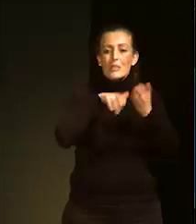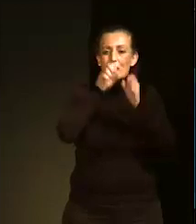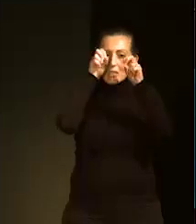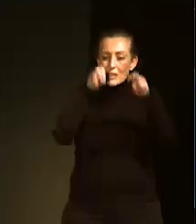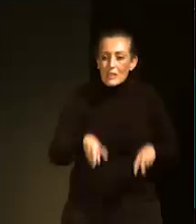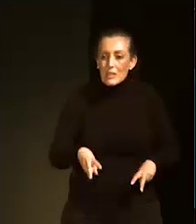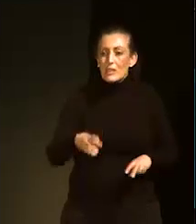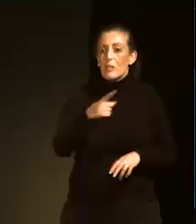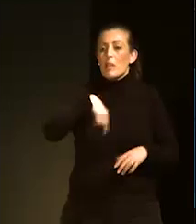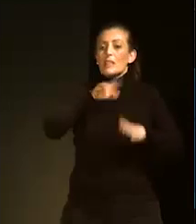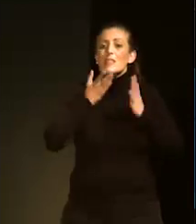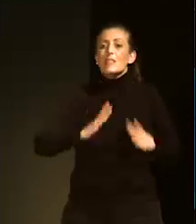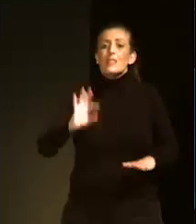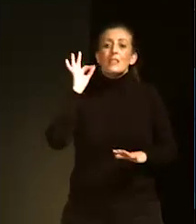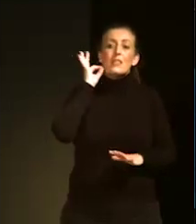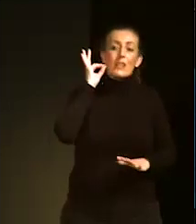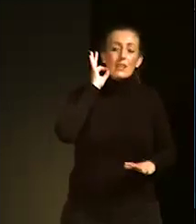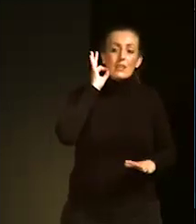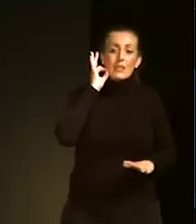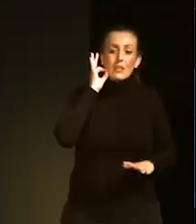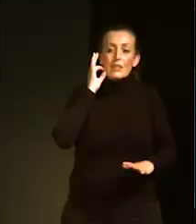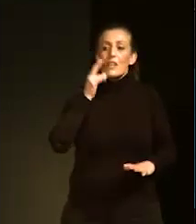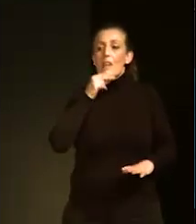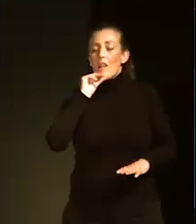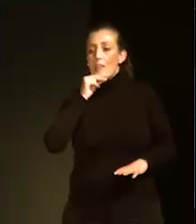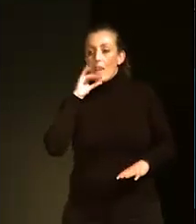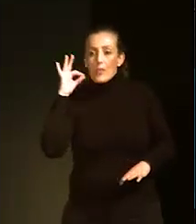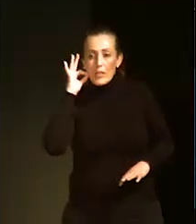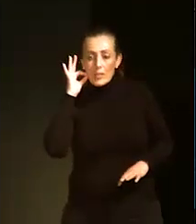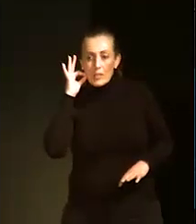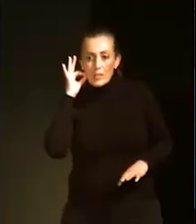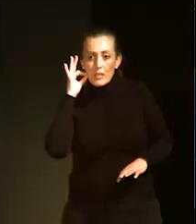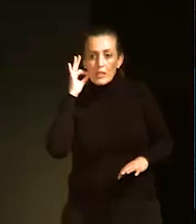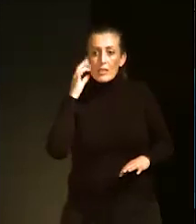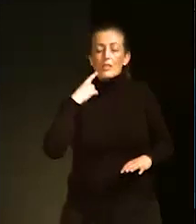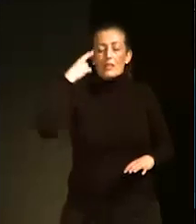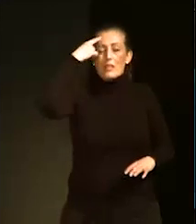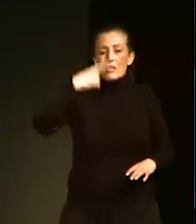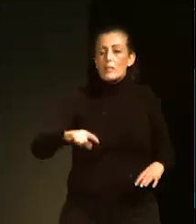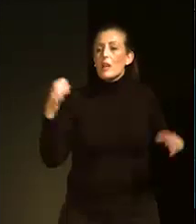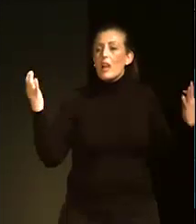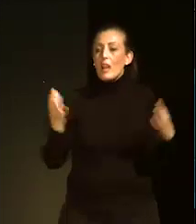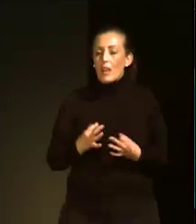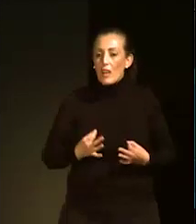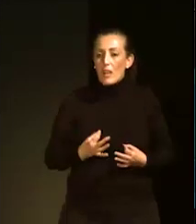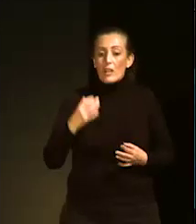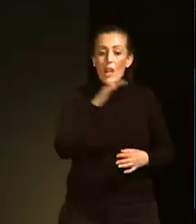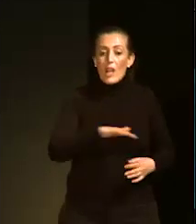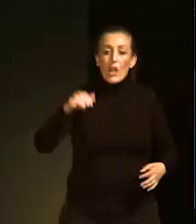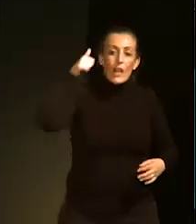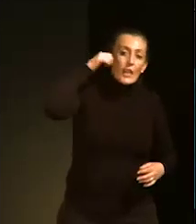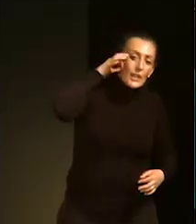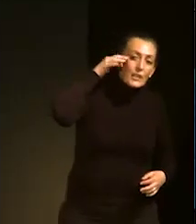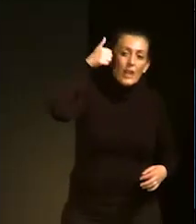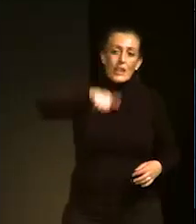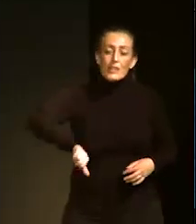para que nuestras hijas nuestras nietas sepan para que las niñas los niños